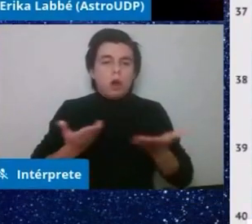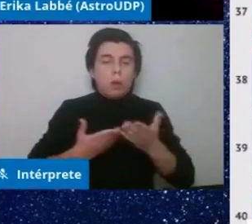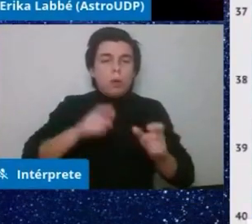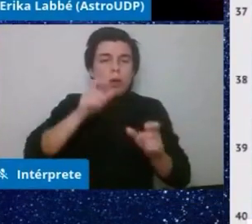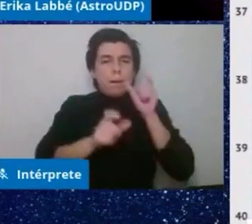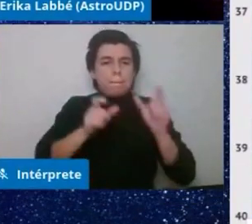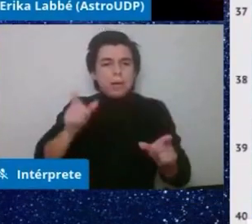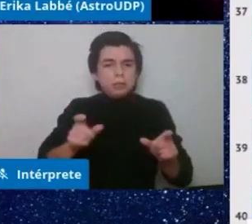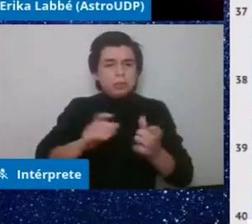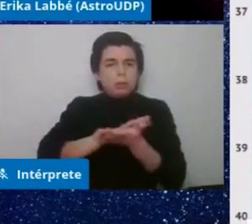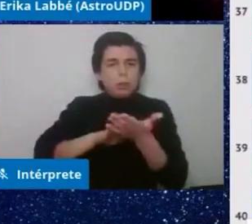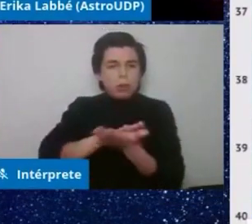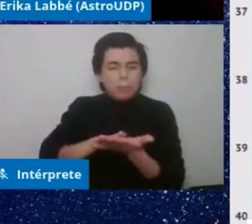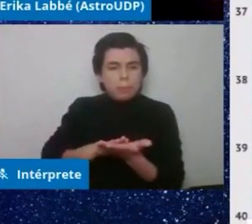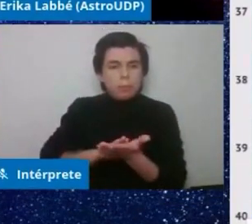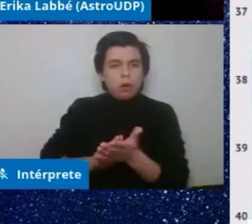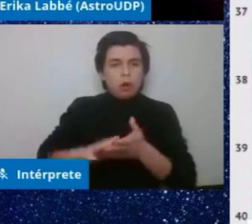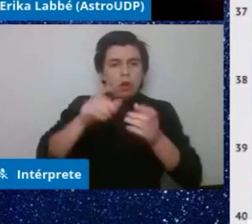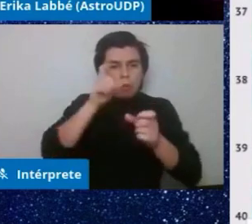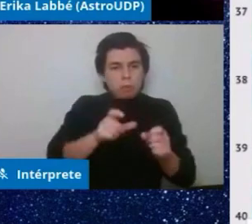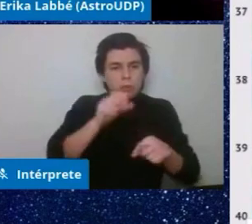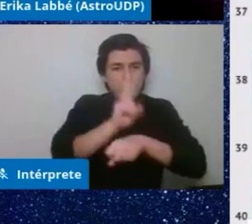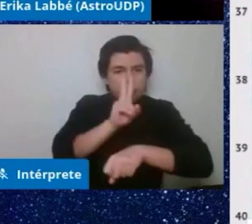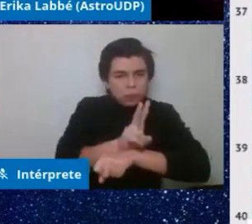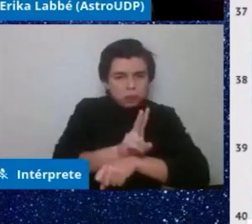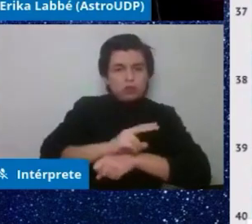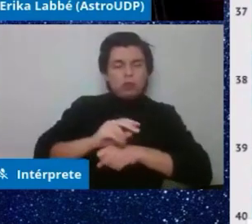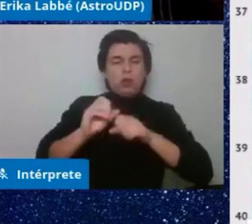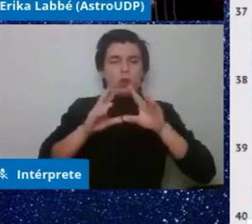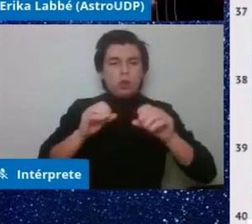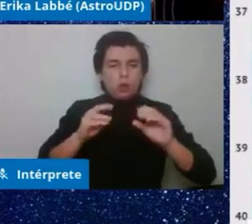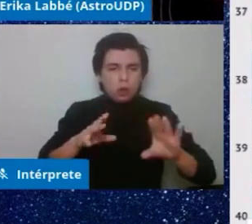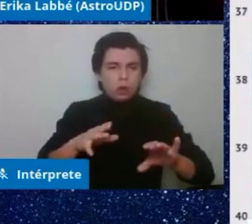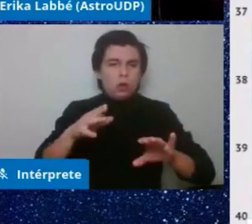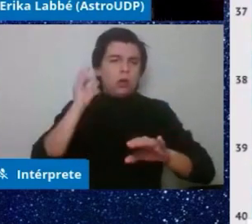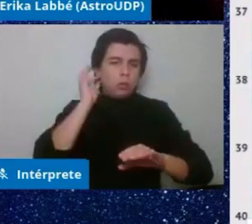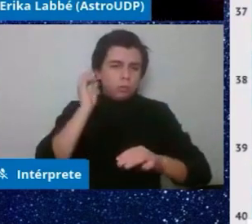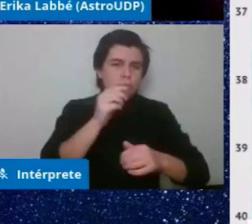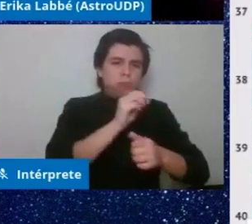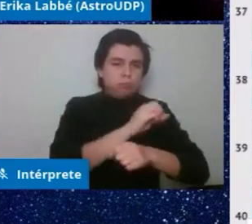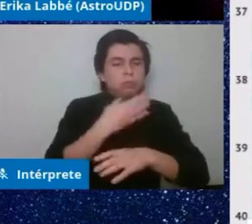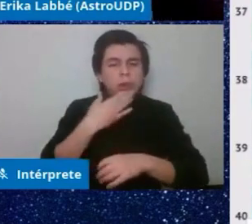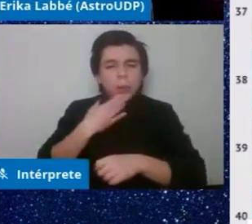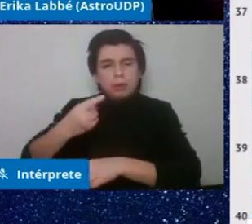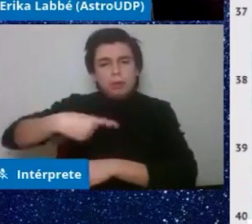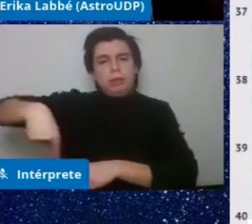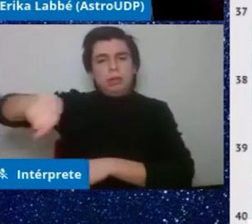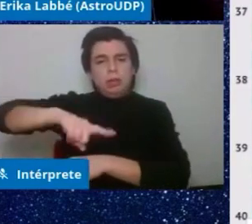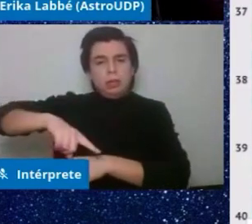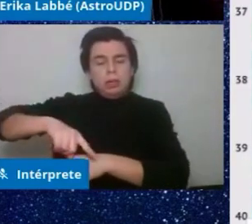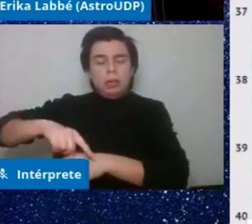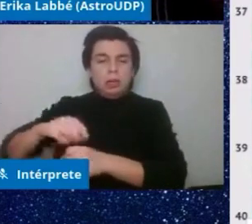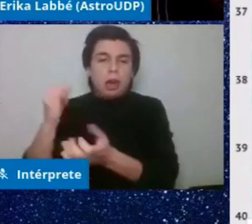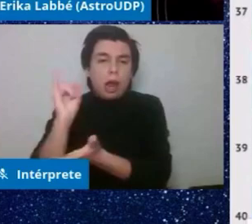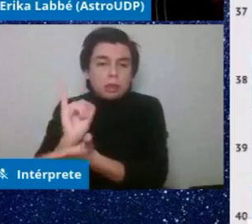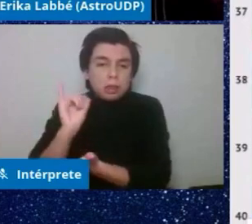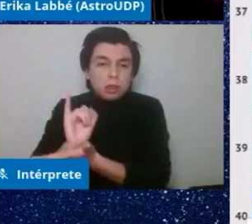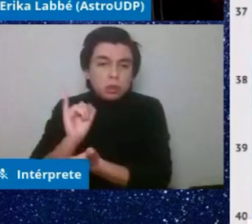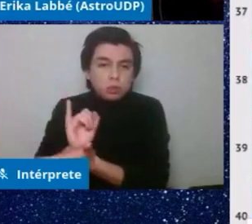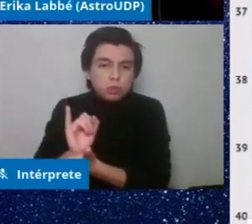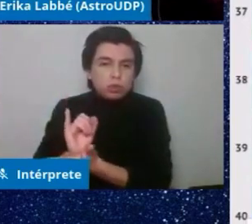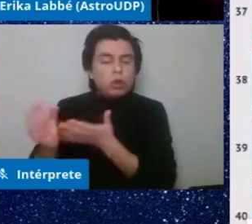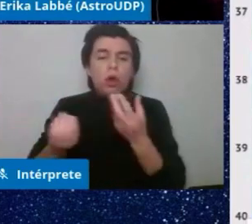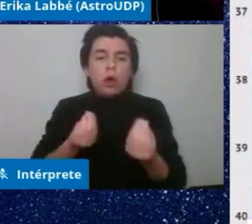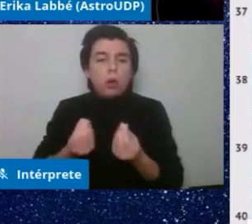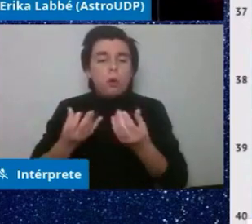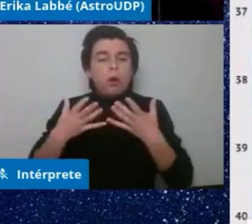las instituciones pueden contactarse con ustedes, cómo pueden ser parte de este grupo o recibir